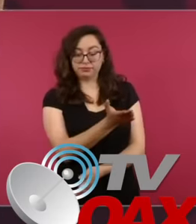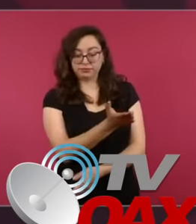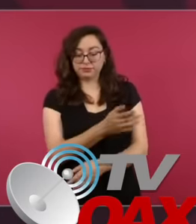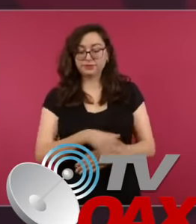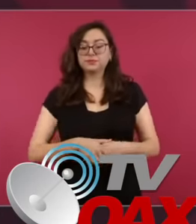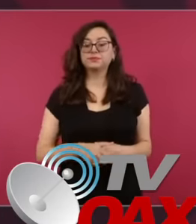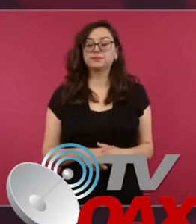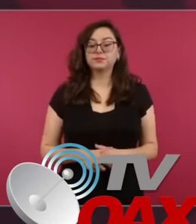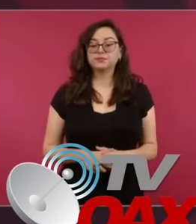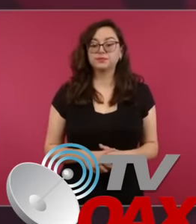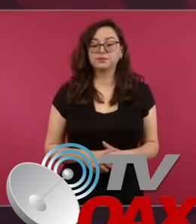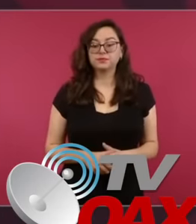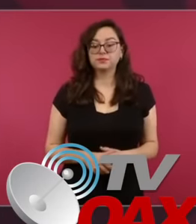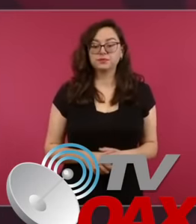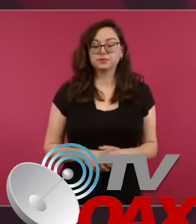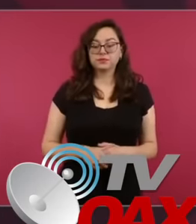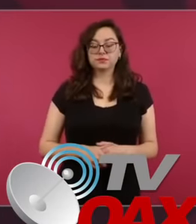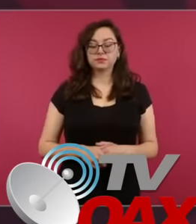actuando con